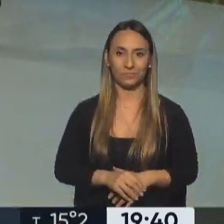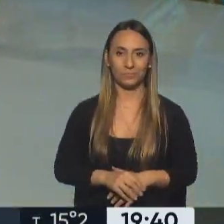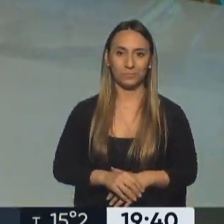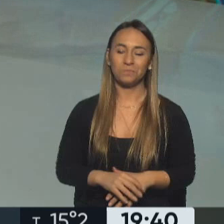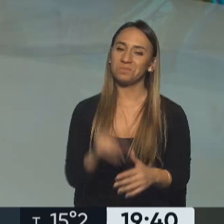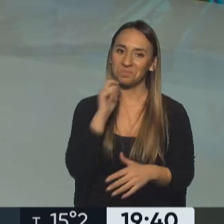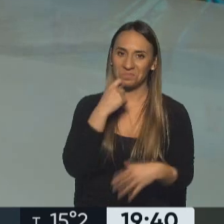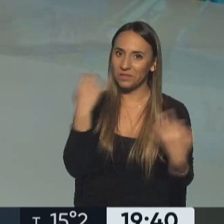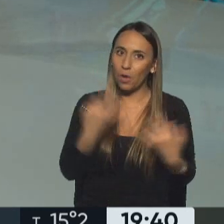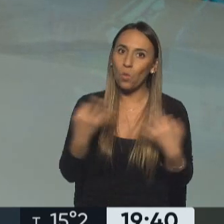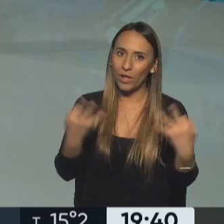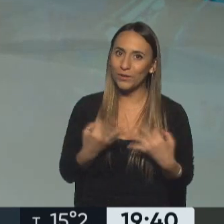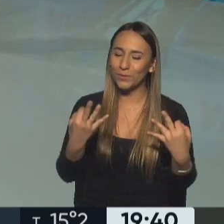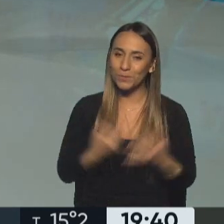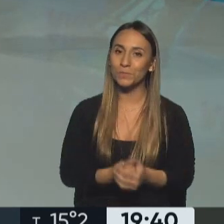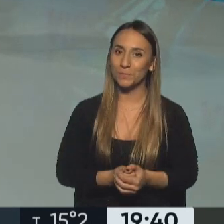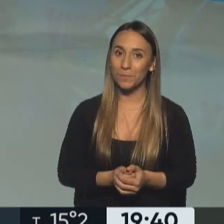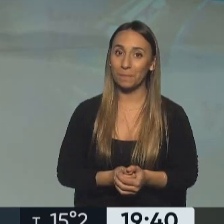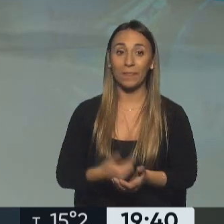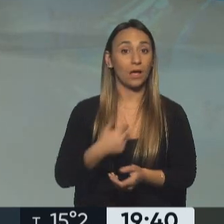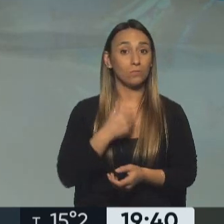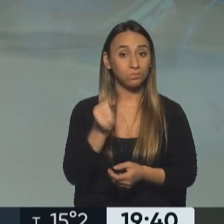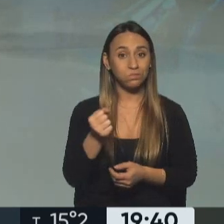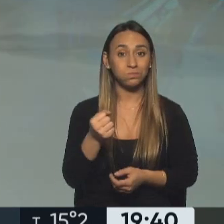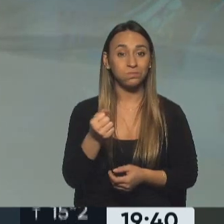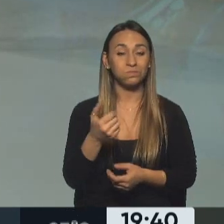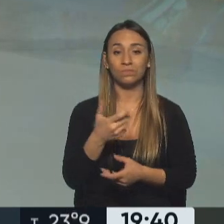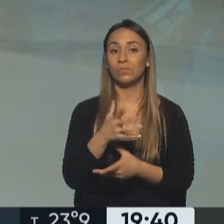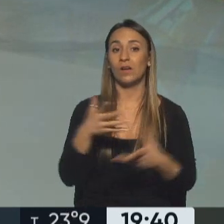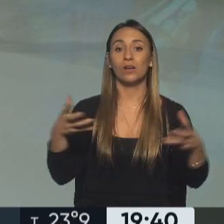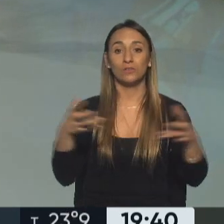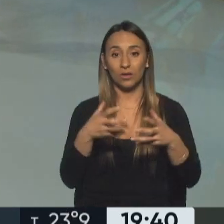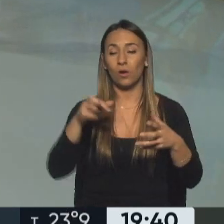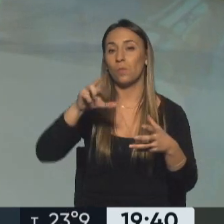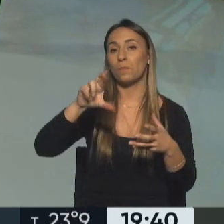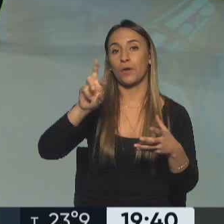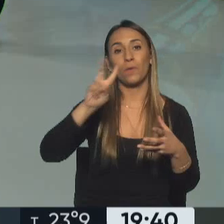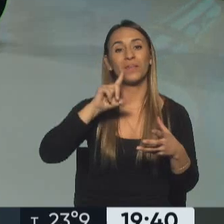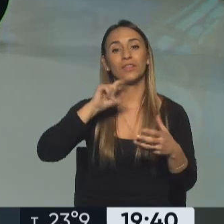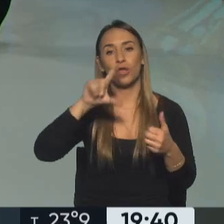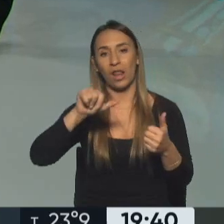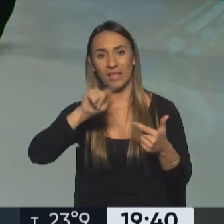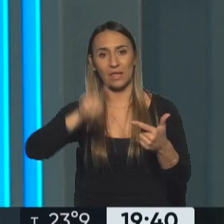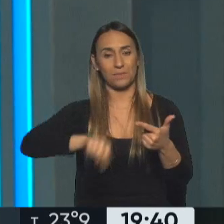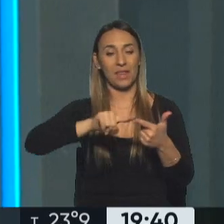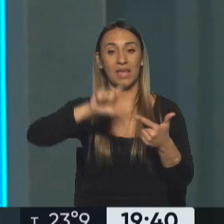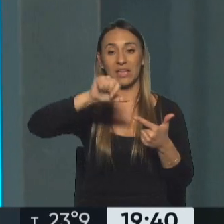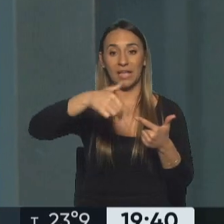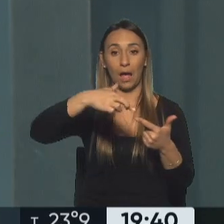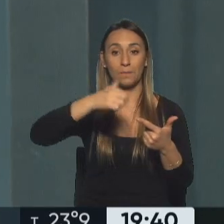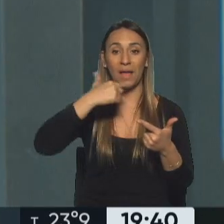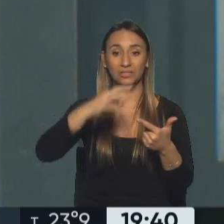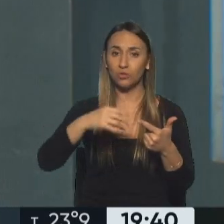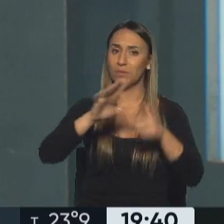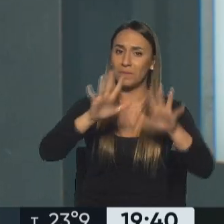Qué bueno. Qué bueno. Buenísimo. Yo estuve con ellos tanto con Laprovítola como con Campazzo. Sí. Hizo todo un entrenamiento para